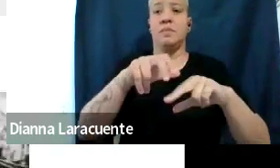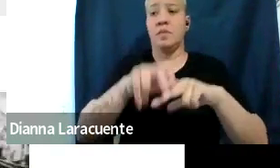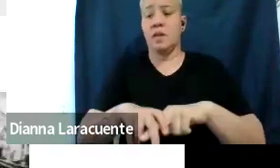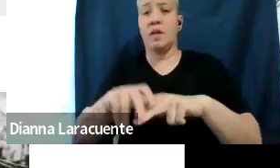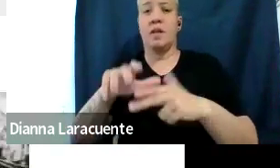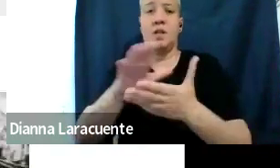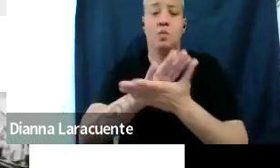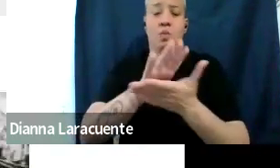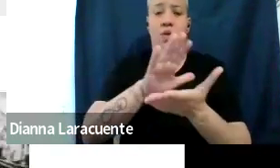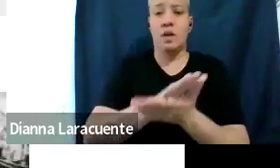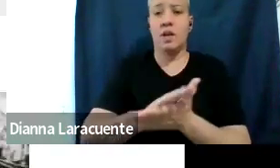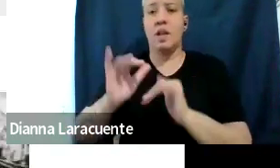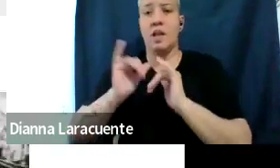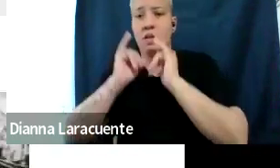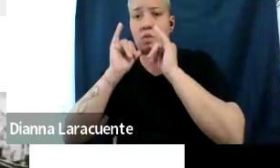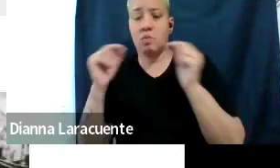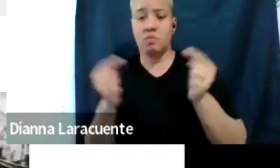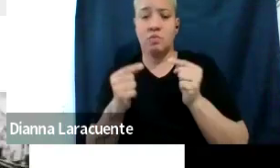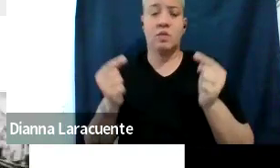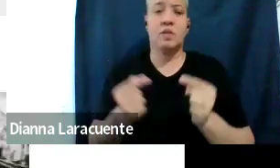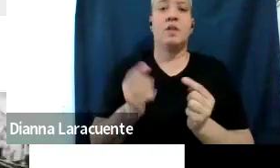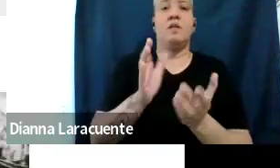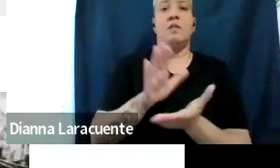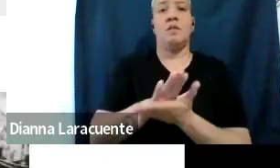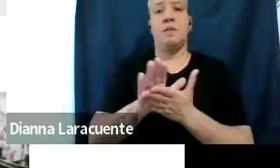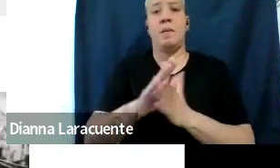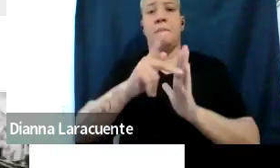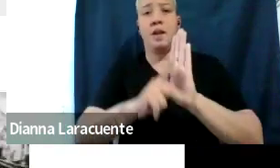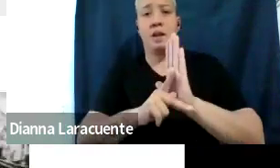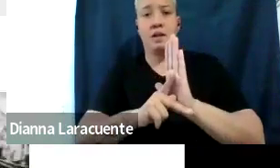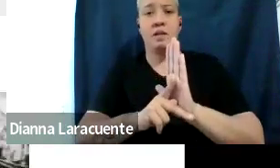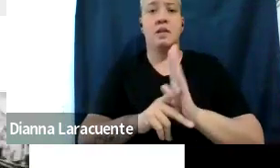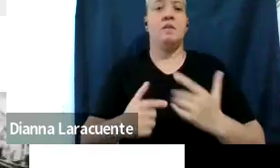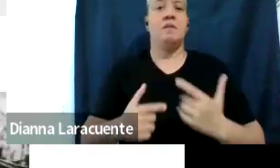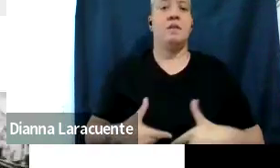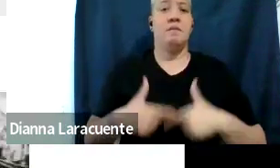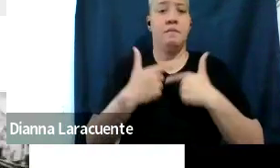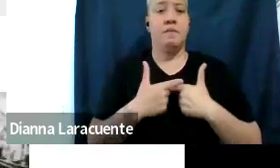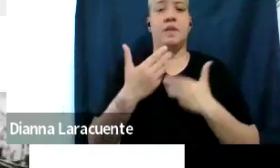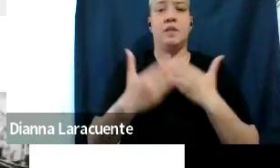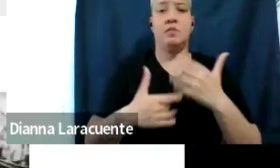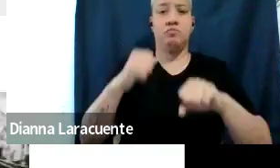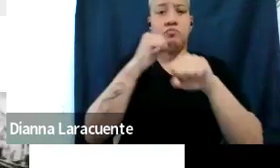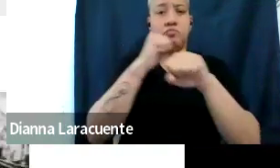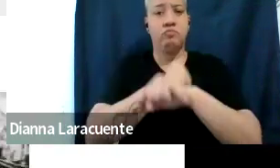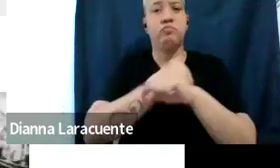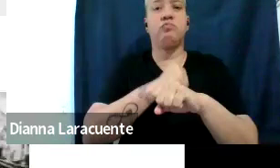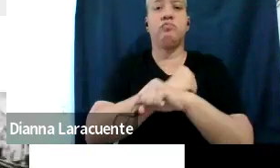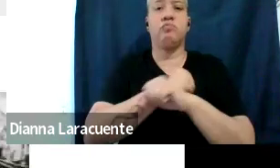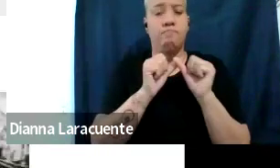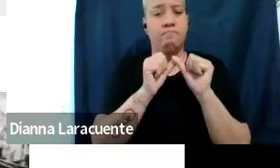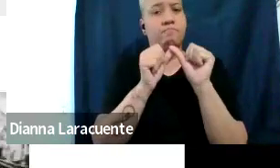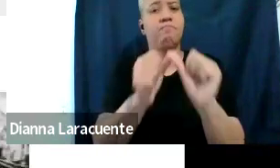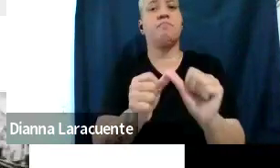duelo, al ministerio, a la diplomacia, al parlamento, su vida transcurrió en la fatiga de una faena incesante, ni